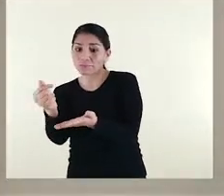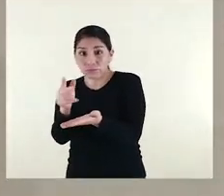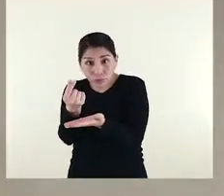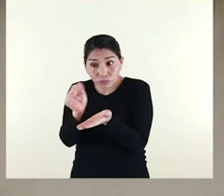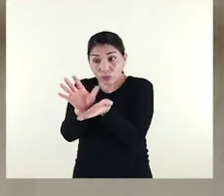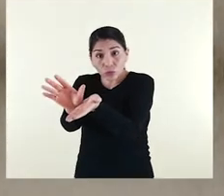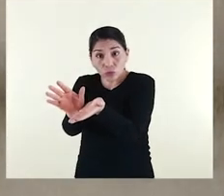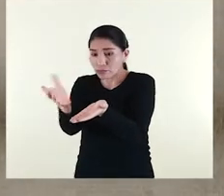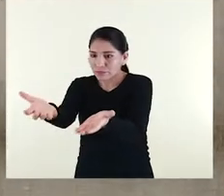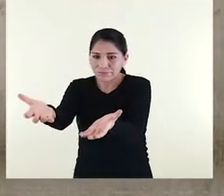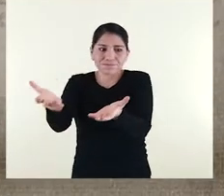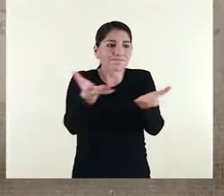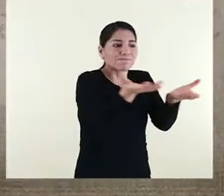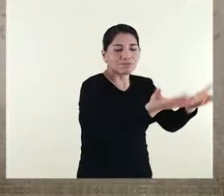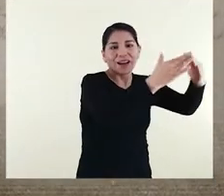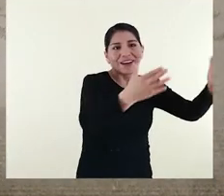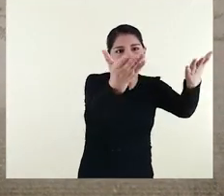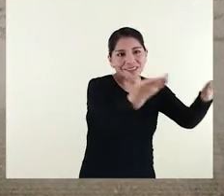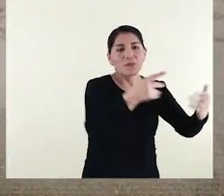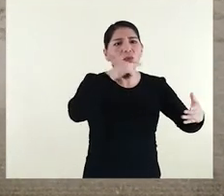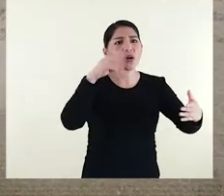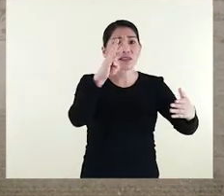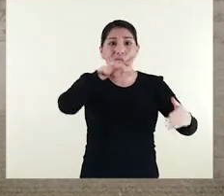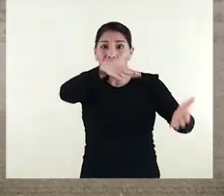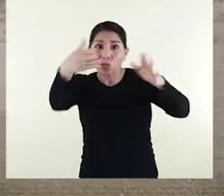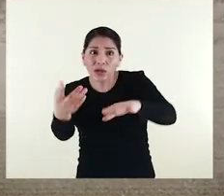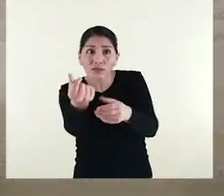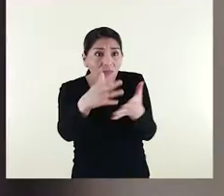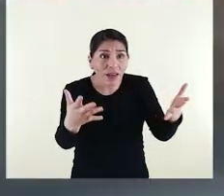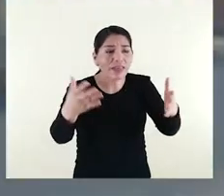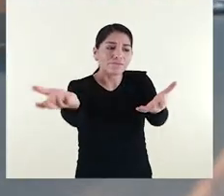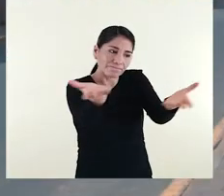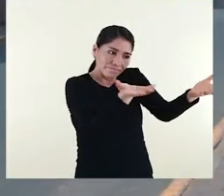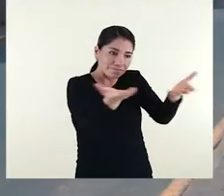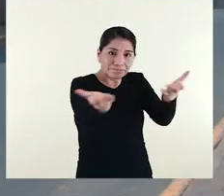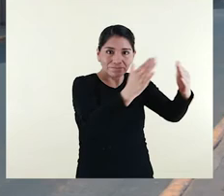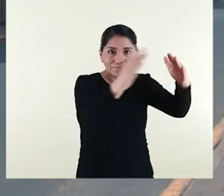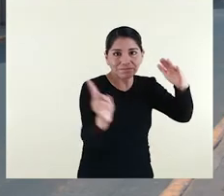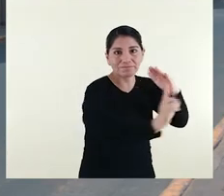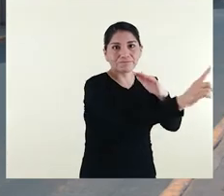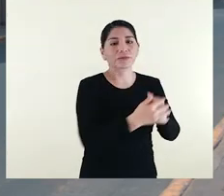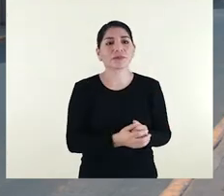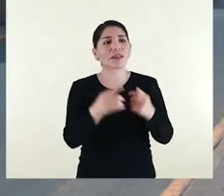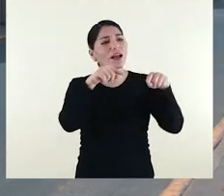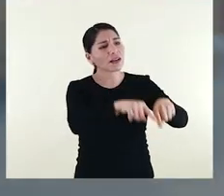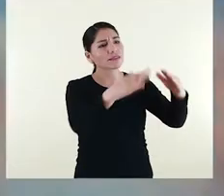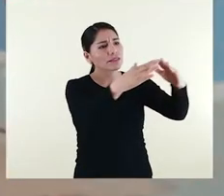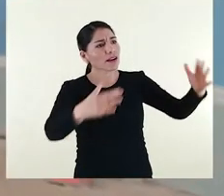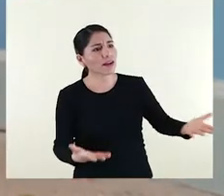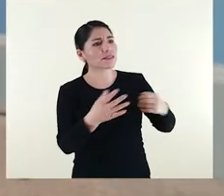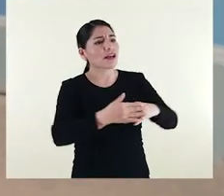que ampare a mujeres viudas de comerciantes y sin ingresos para sostenerse. Sin embargo, a diferencia del hospicio